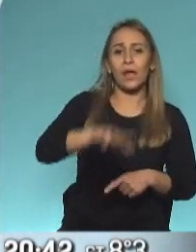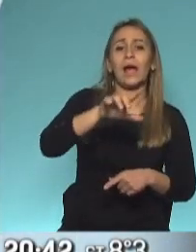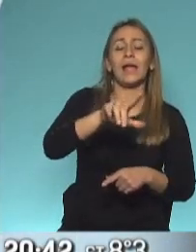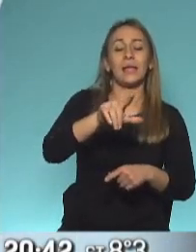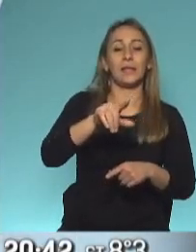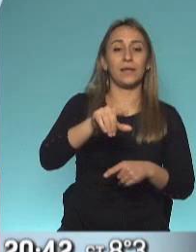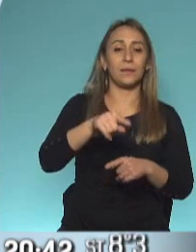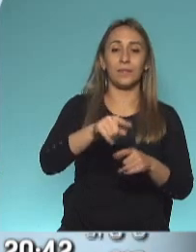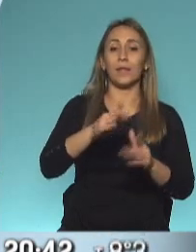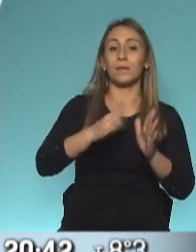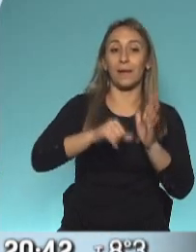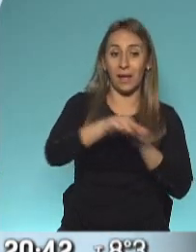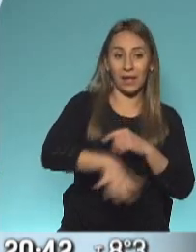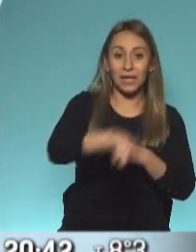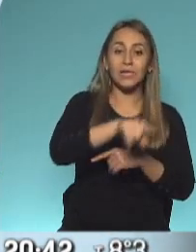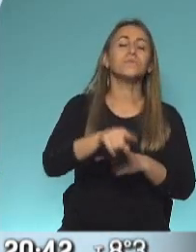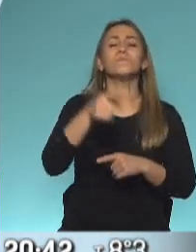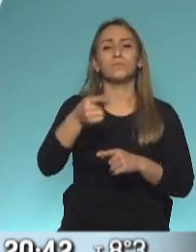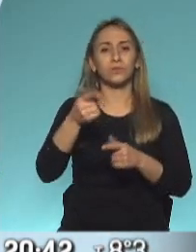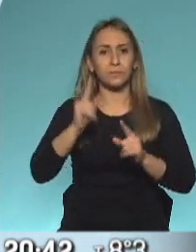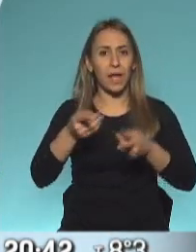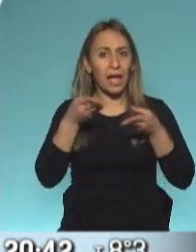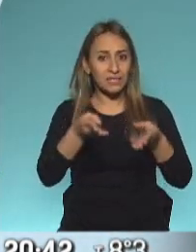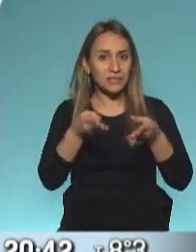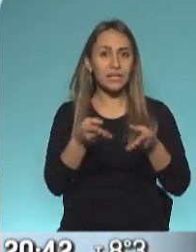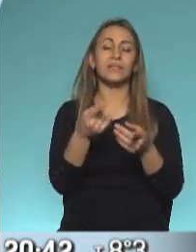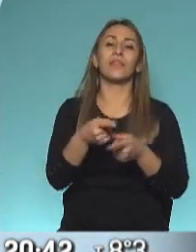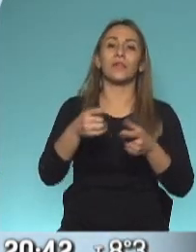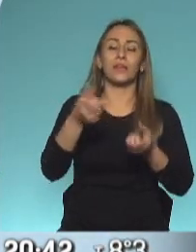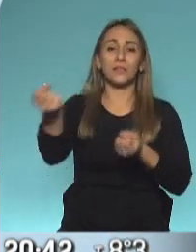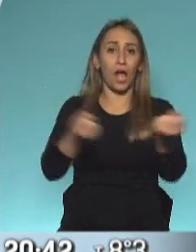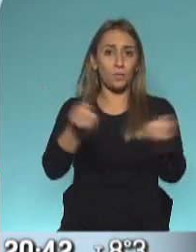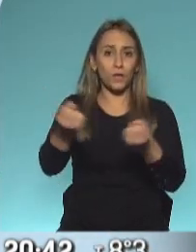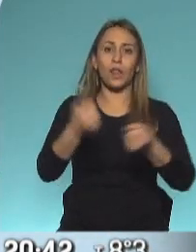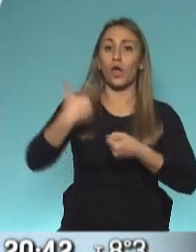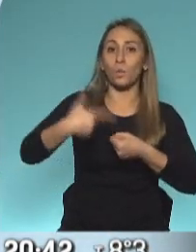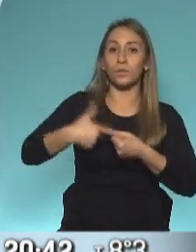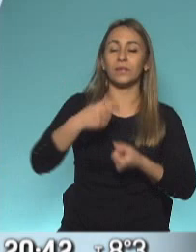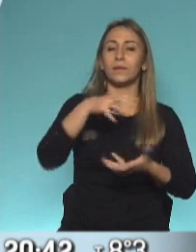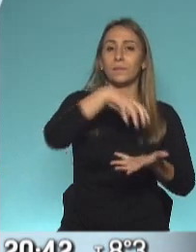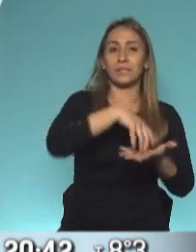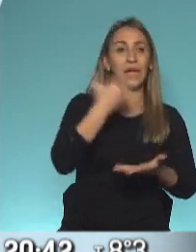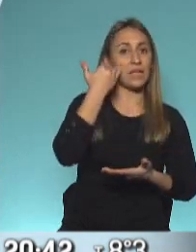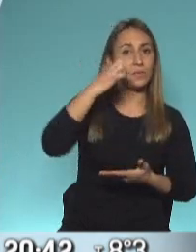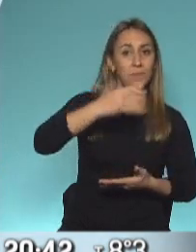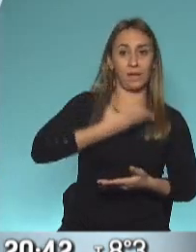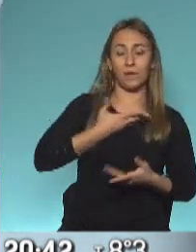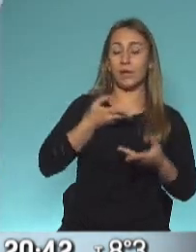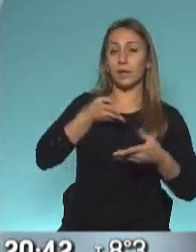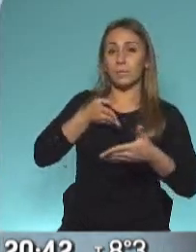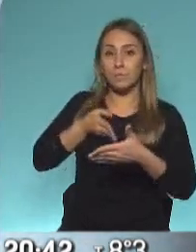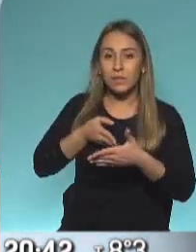los camiones de vialidad nacional y de asistencia de combustible de irpf llegaron luego de avanzar apenas 100 metros